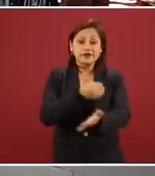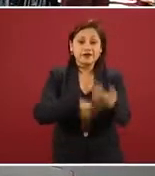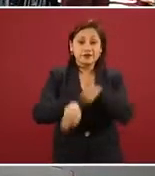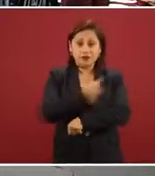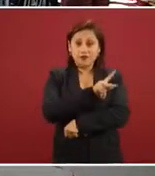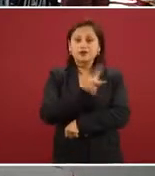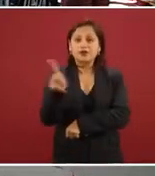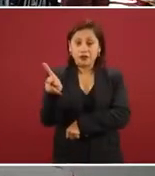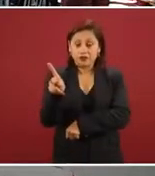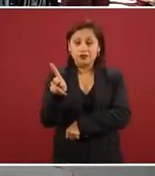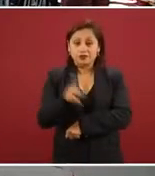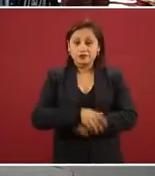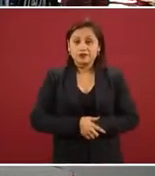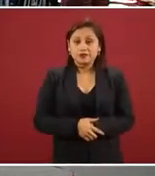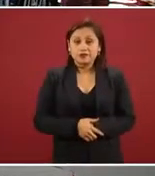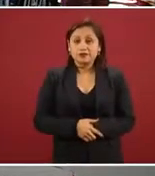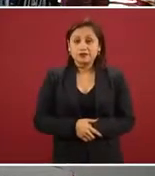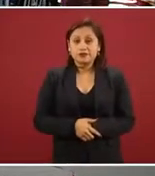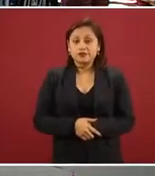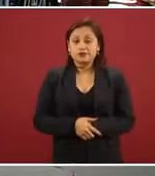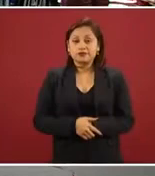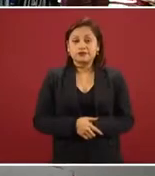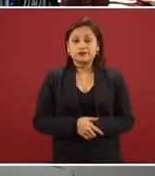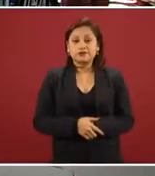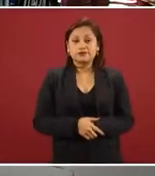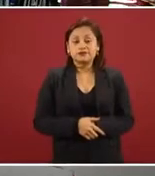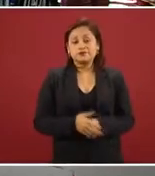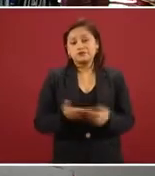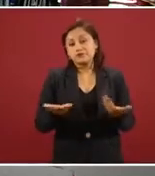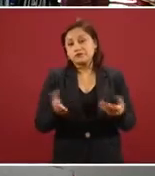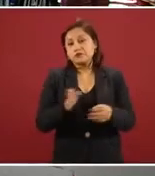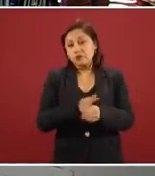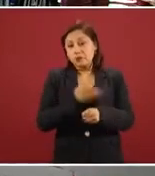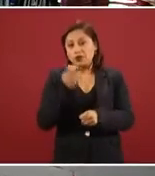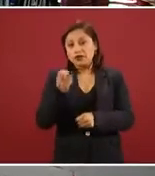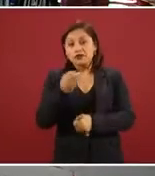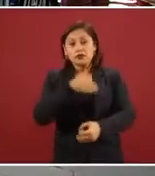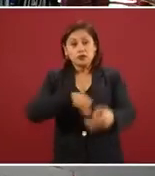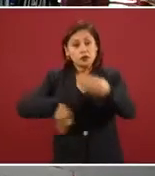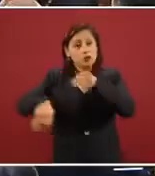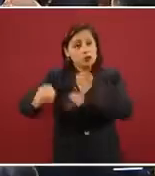y tenemos que aplicarnos todos